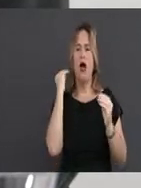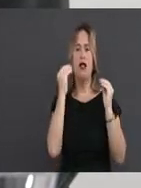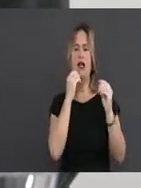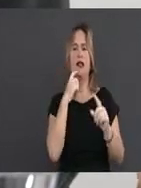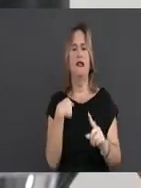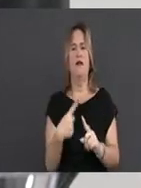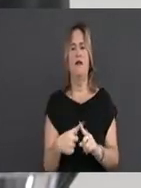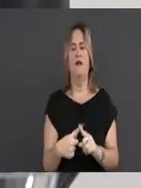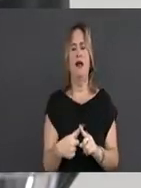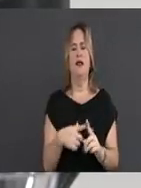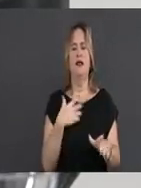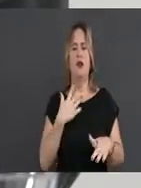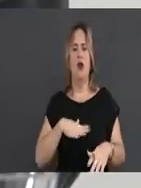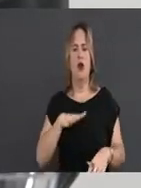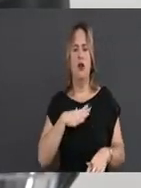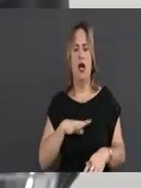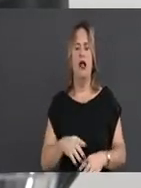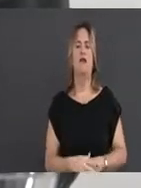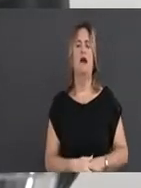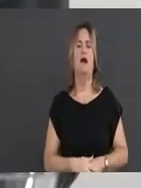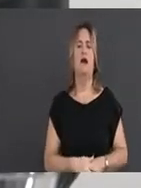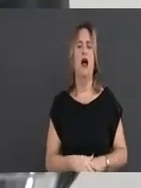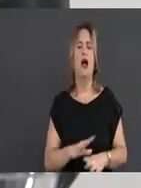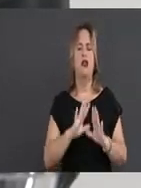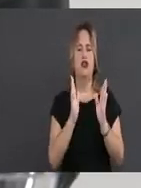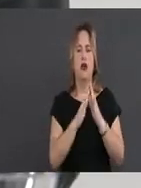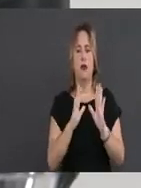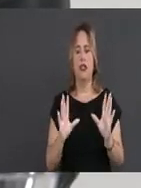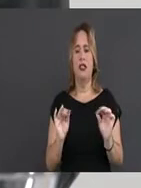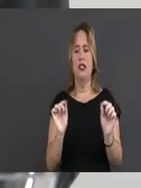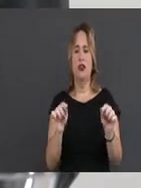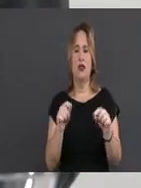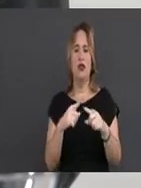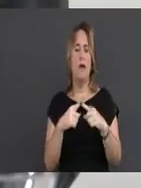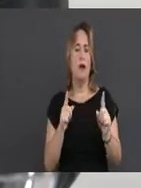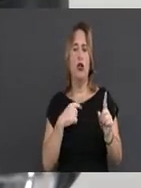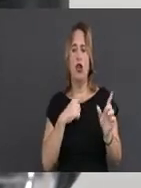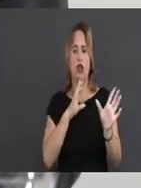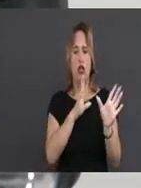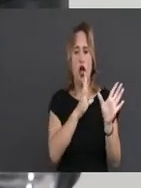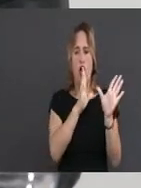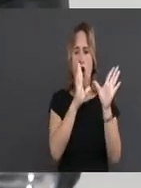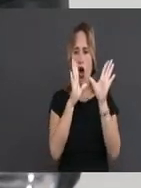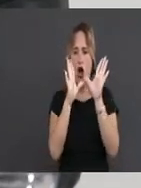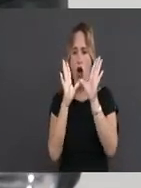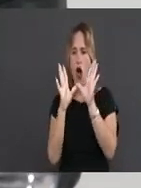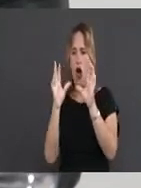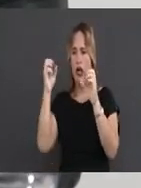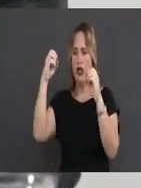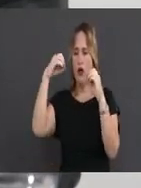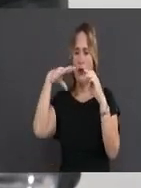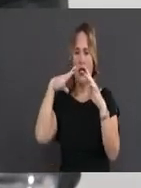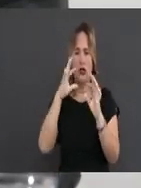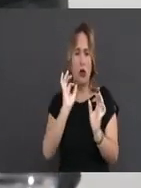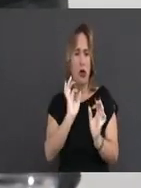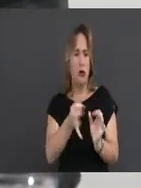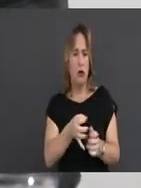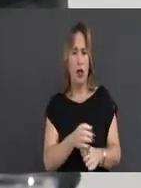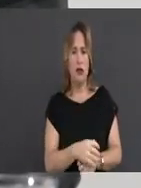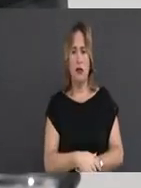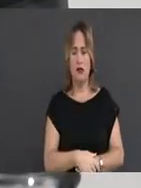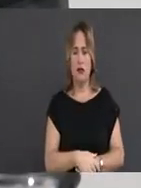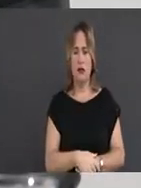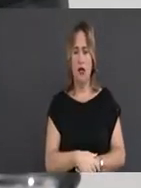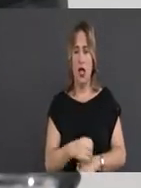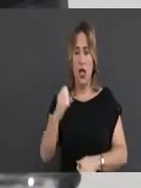eso con más detenimiento. Porque sobre eso yo digo, bueno, pero yo no desplazo el consumo de iluminación.